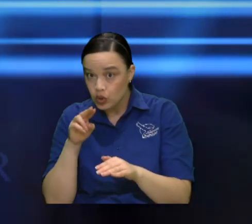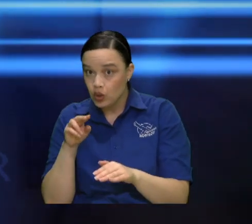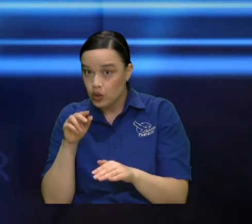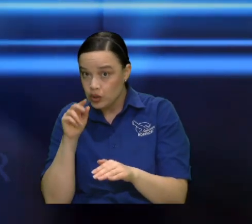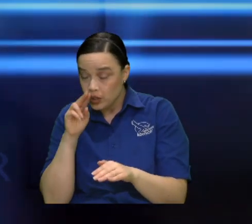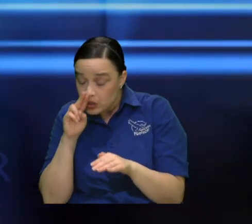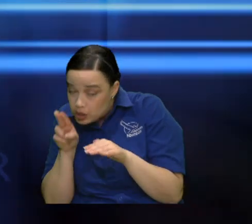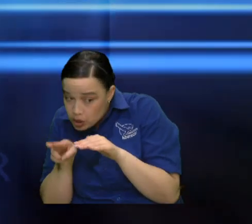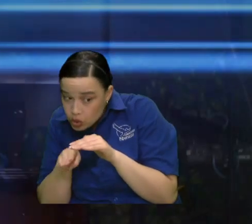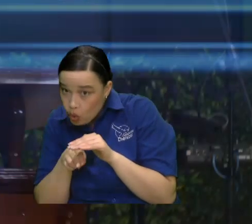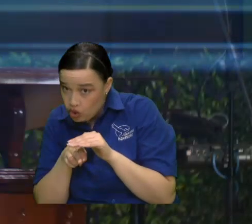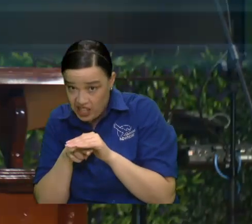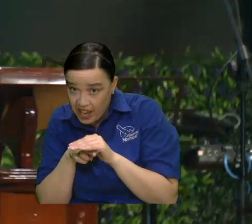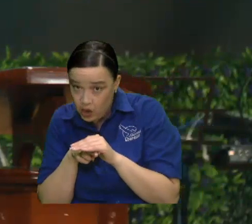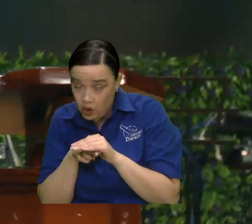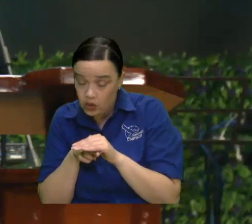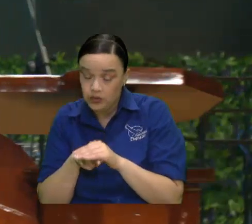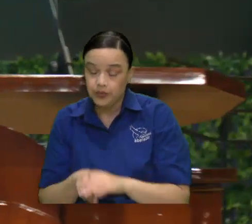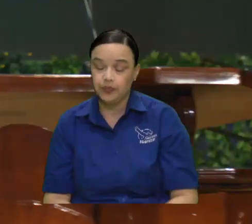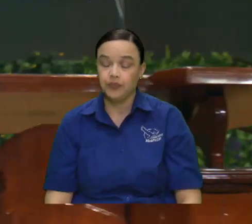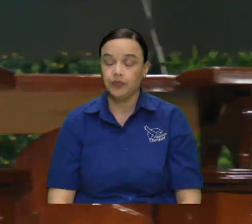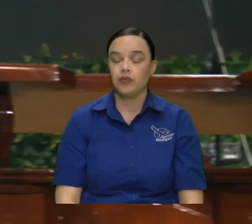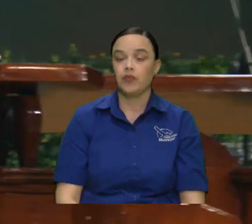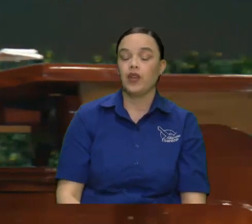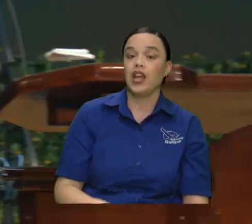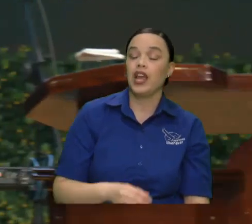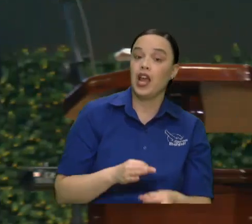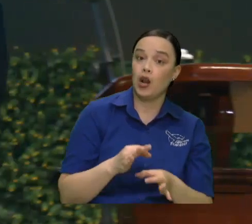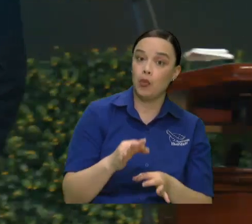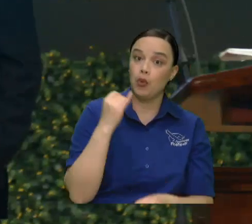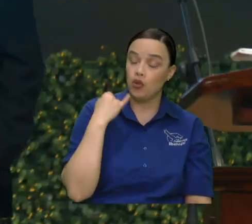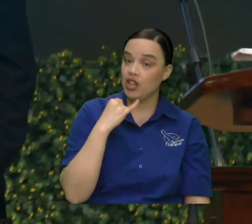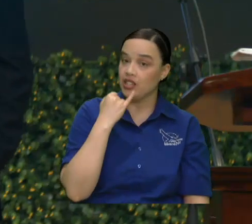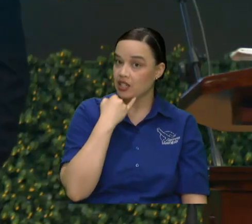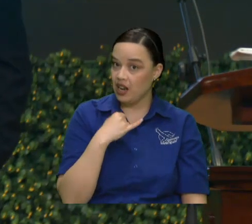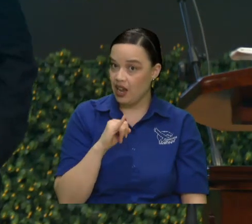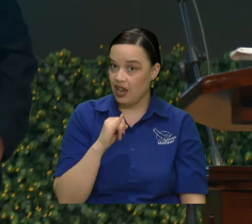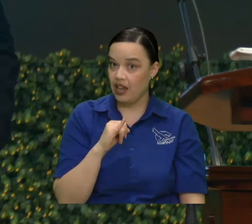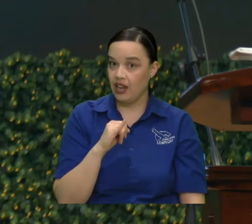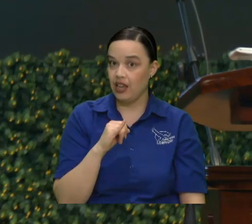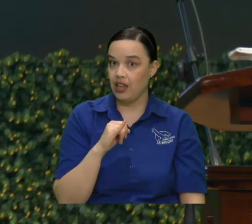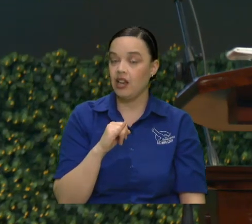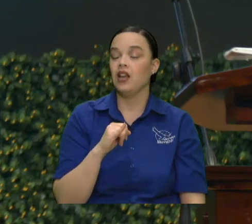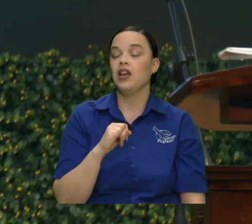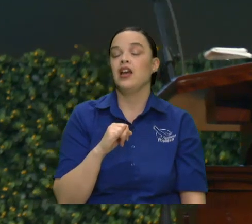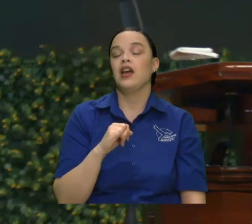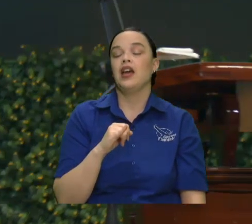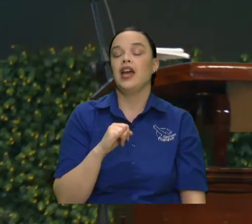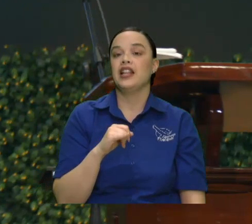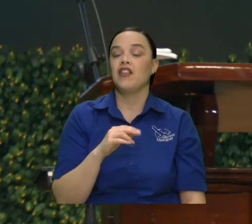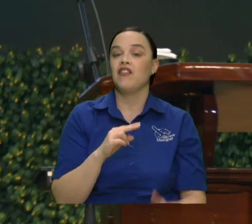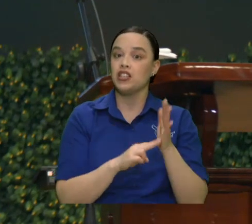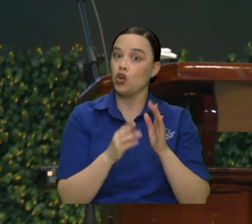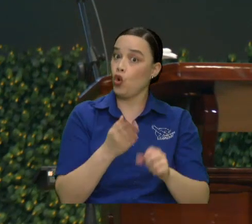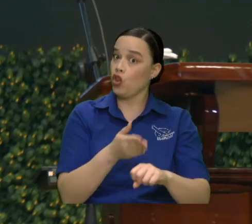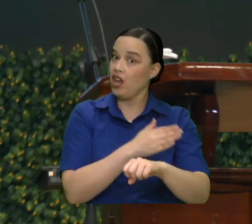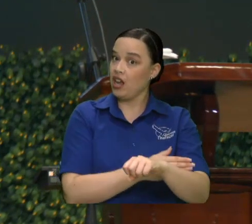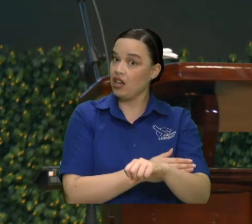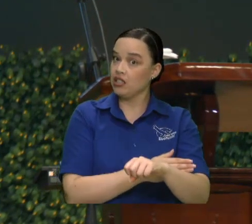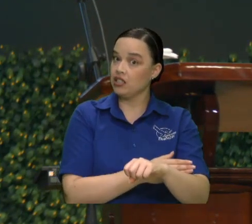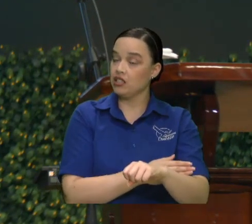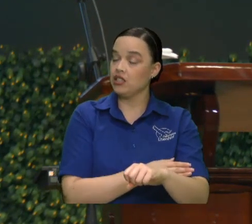lugares fortificados vemos hermano que el pueblo de israel en el texto anterior está viviendo una consecuencia de haberse